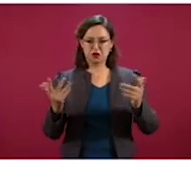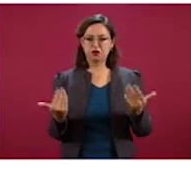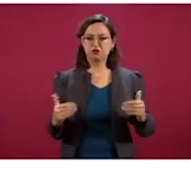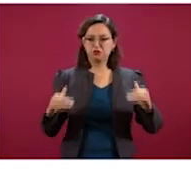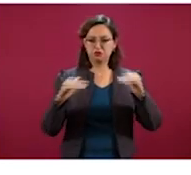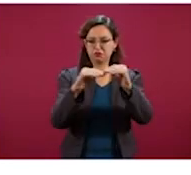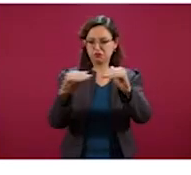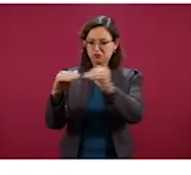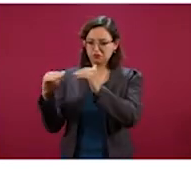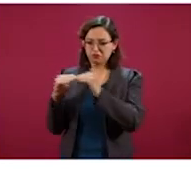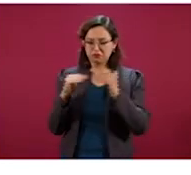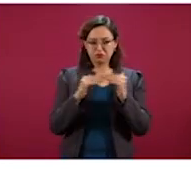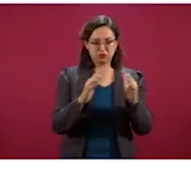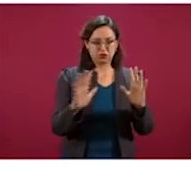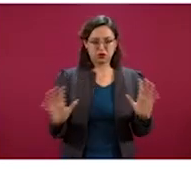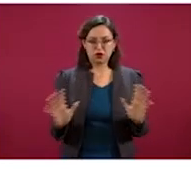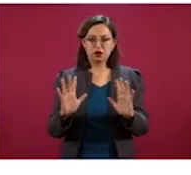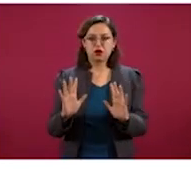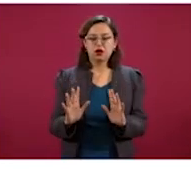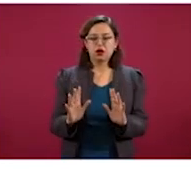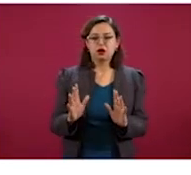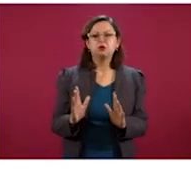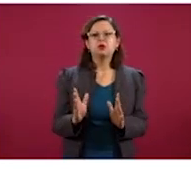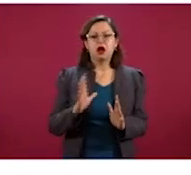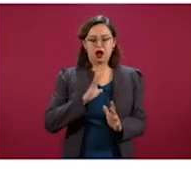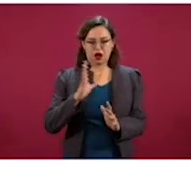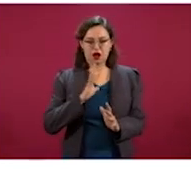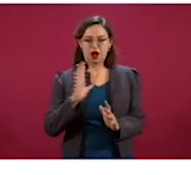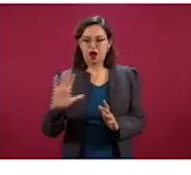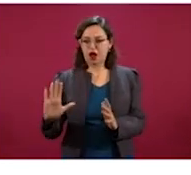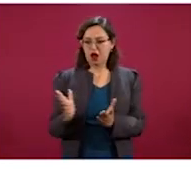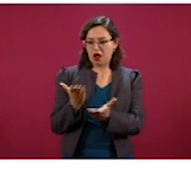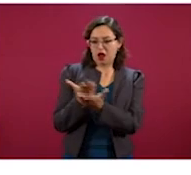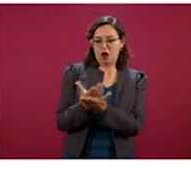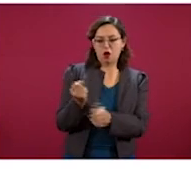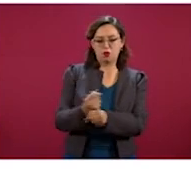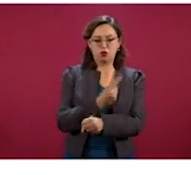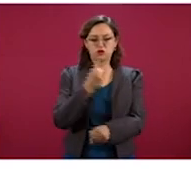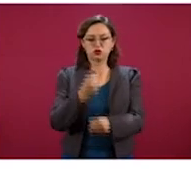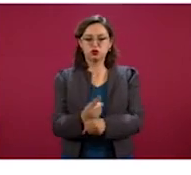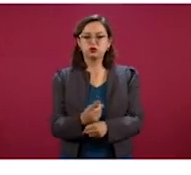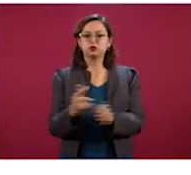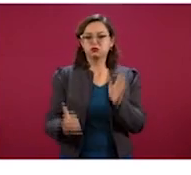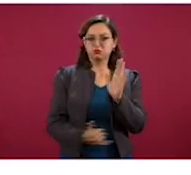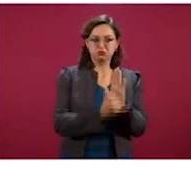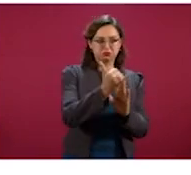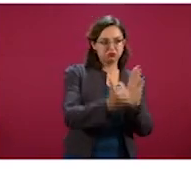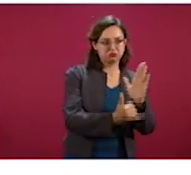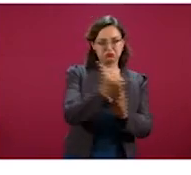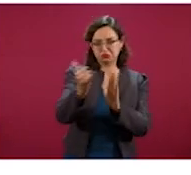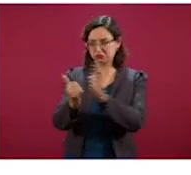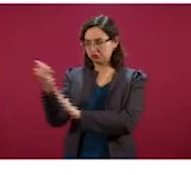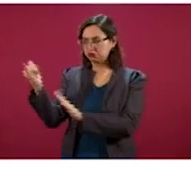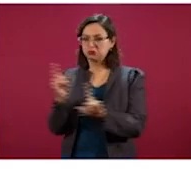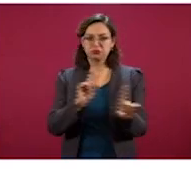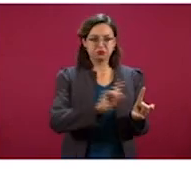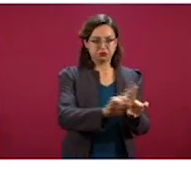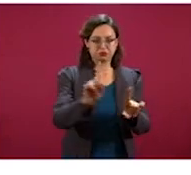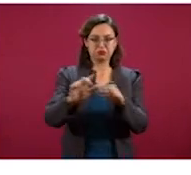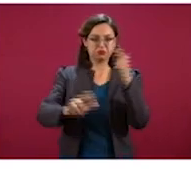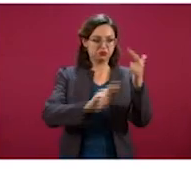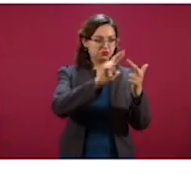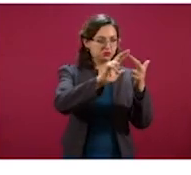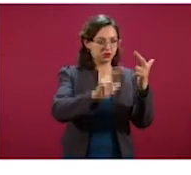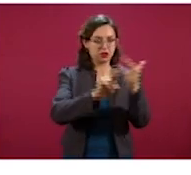lo buscamos hacer, sino es las alternativas y las oportunidades de infraestructura que tenemos en las diferentes